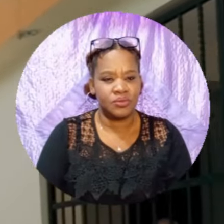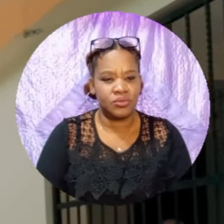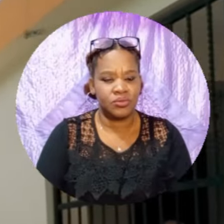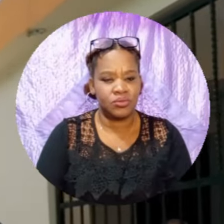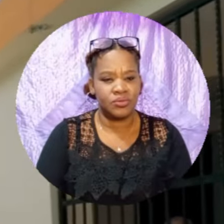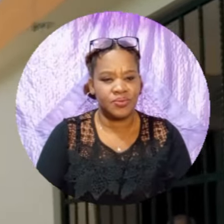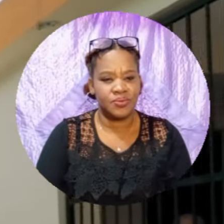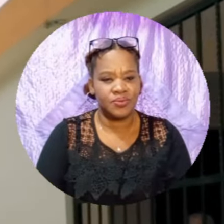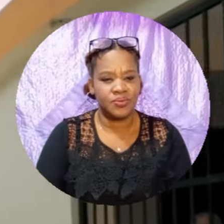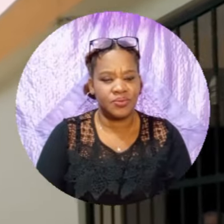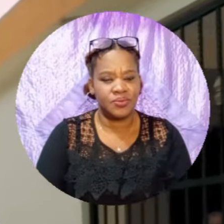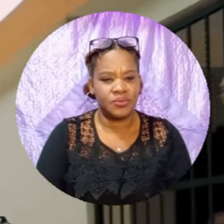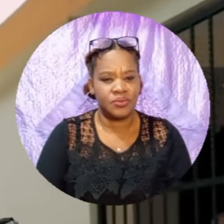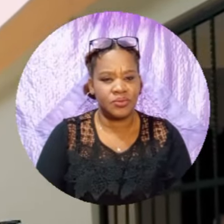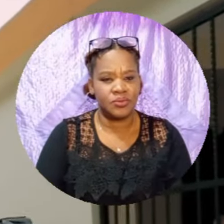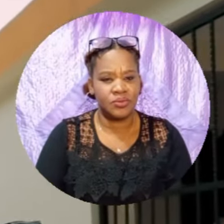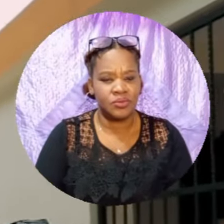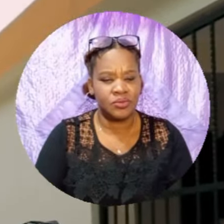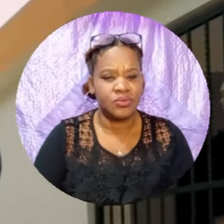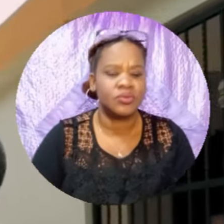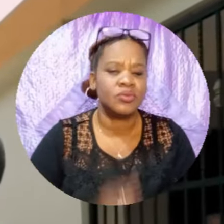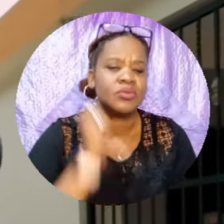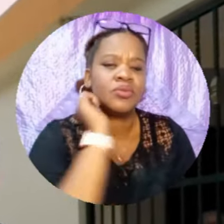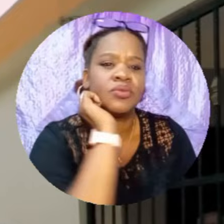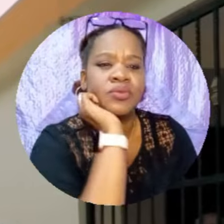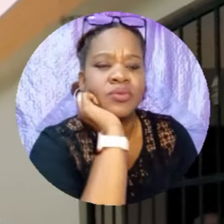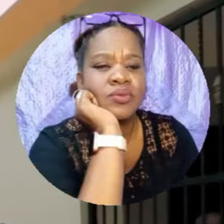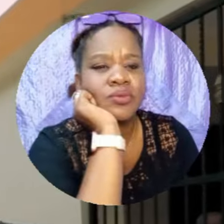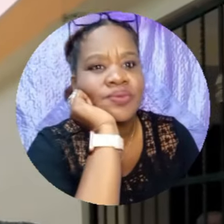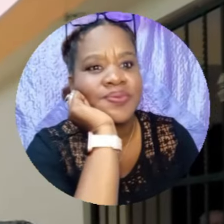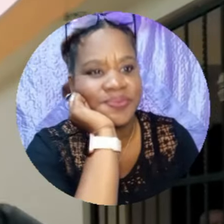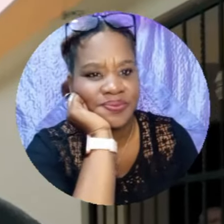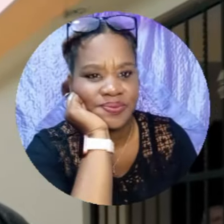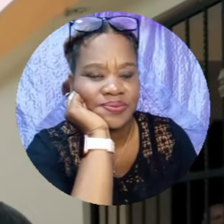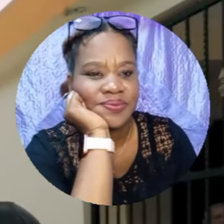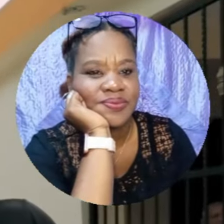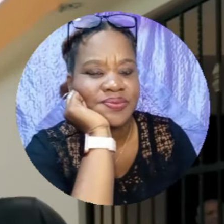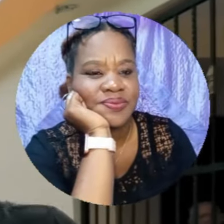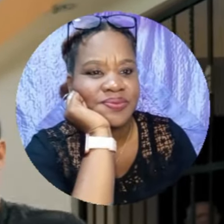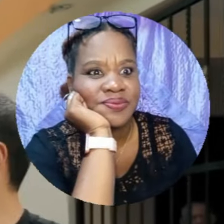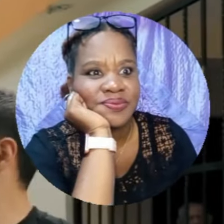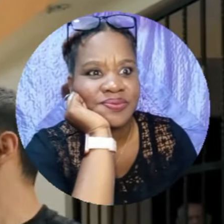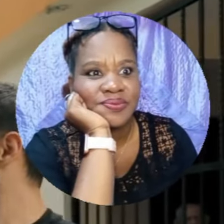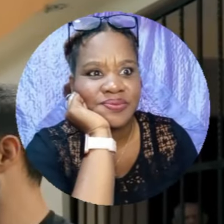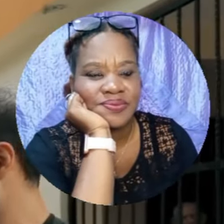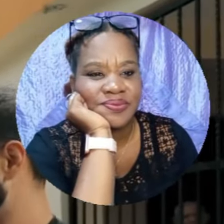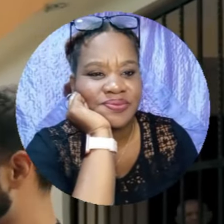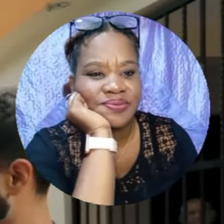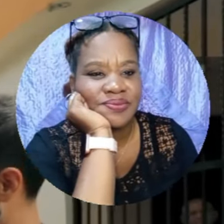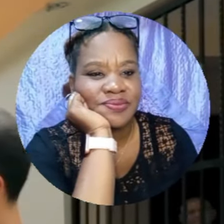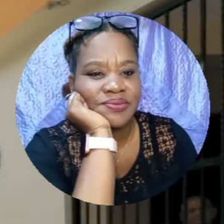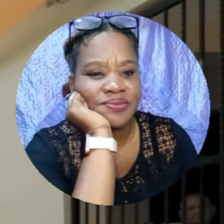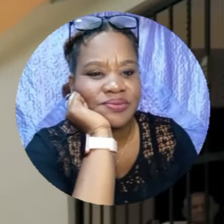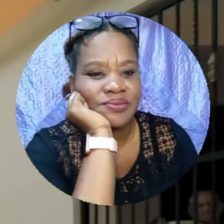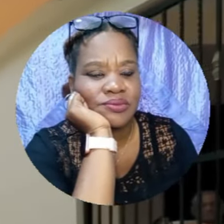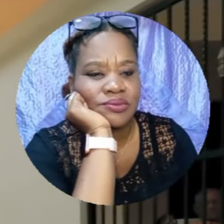el mundo. No es lo mismo que el rafting. No, es diferente, muy diferente. Tú estás en el agua prácticamente, tú eres libre en el